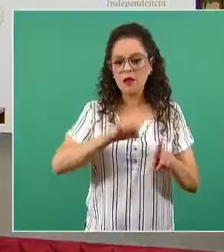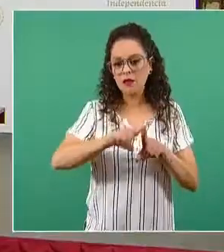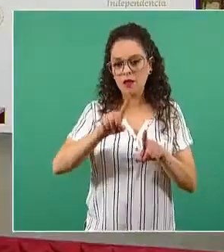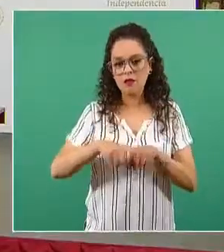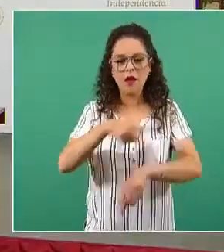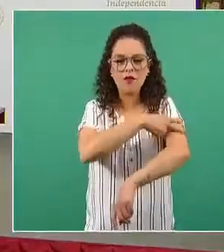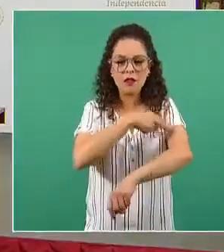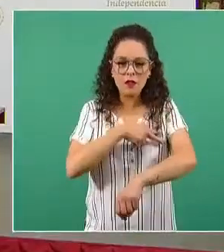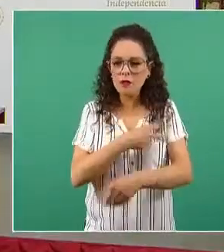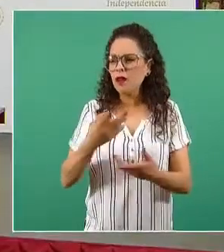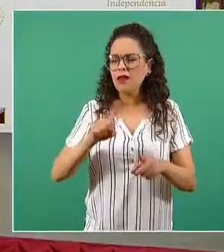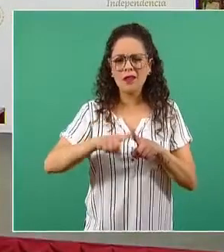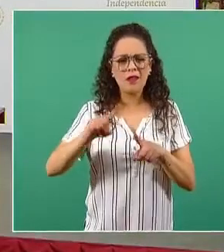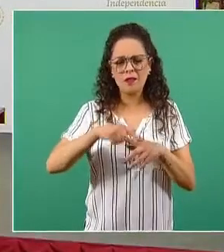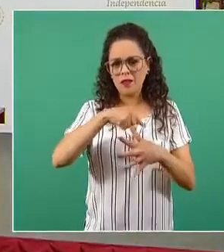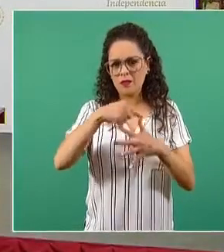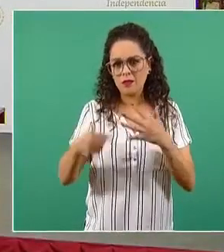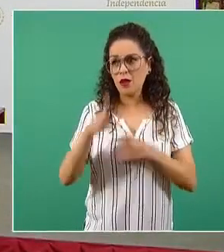gobierno argentino.